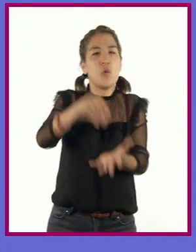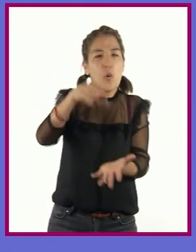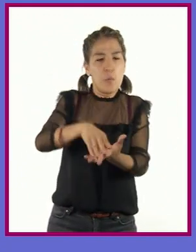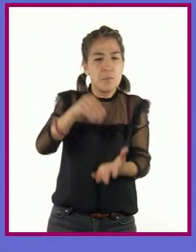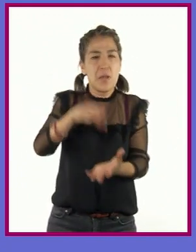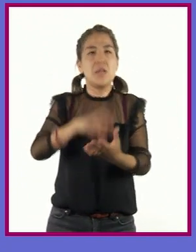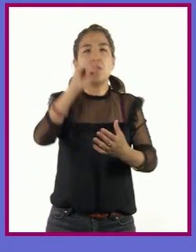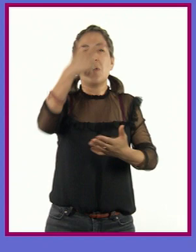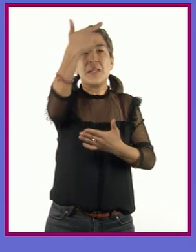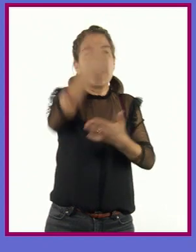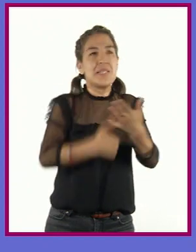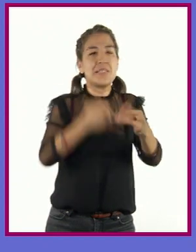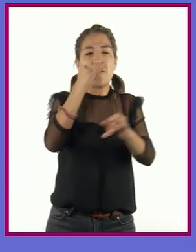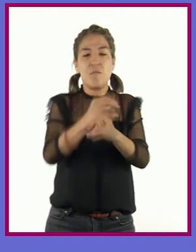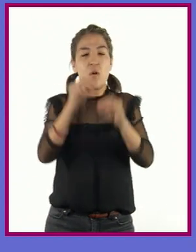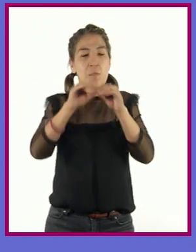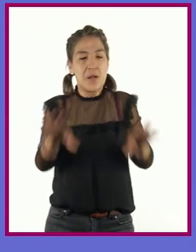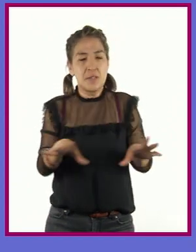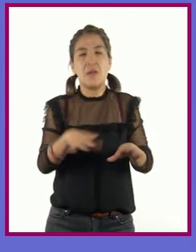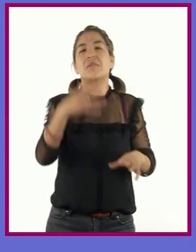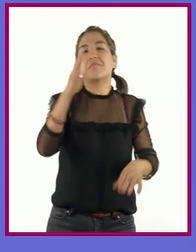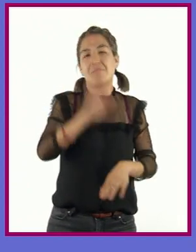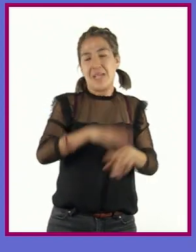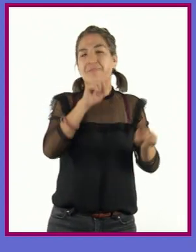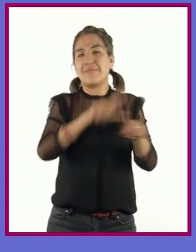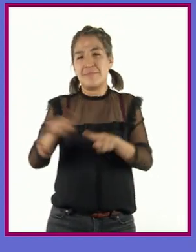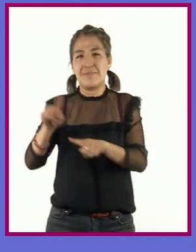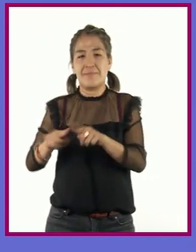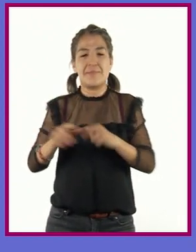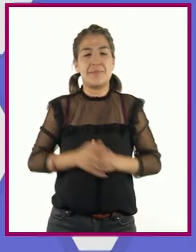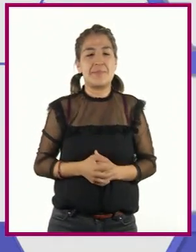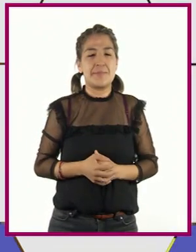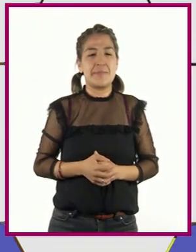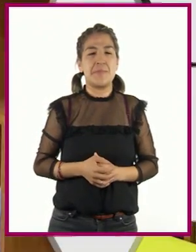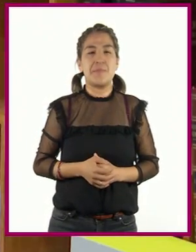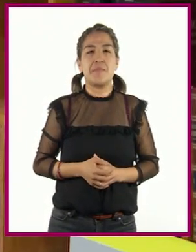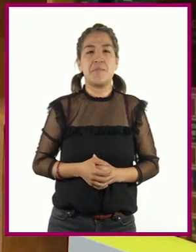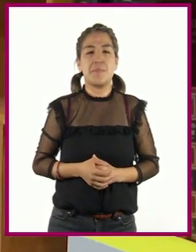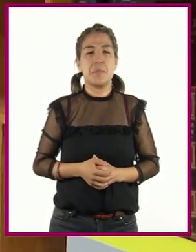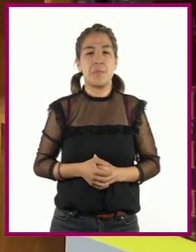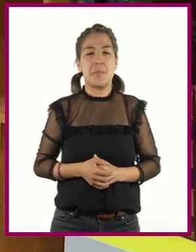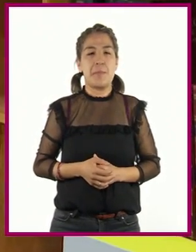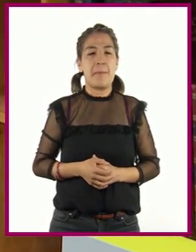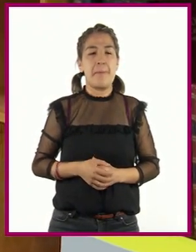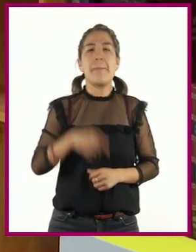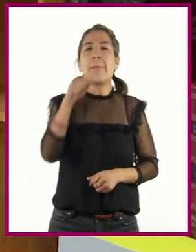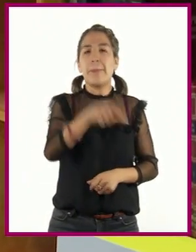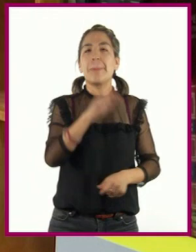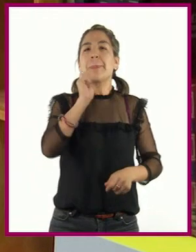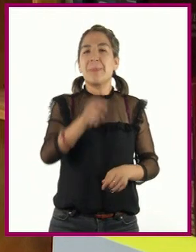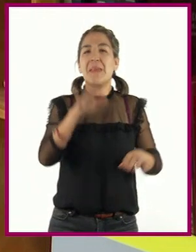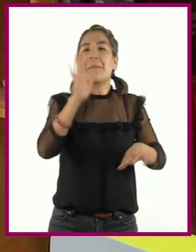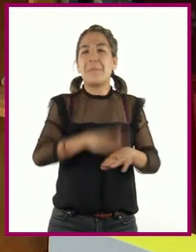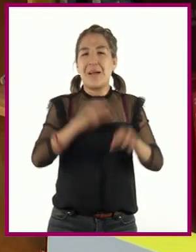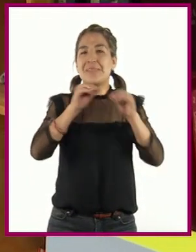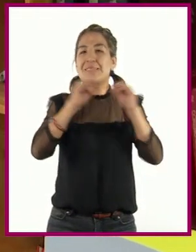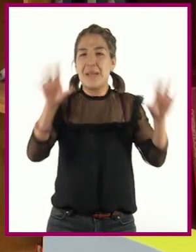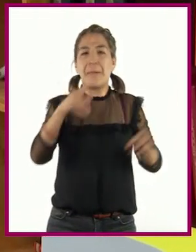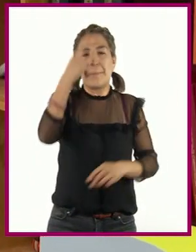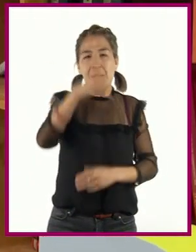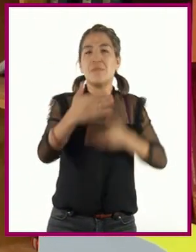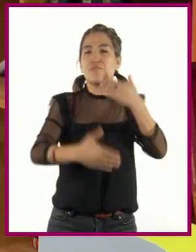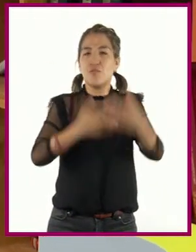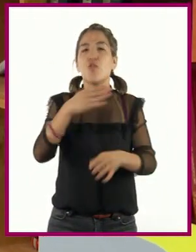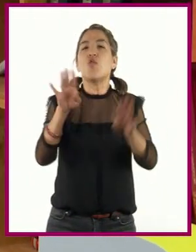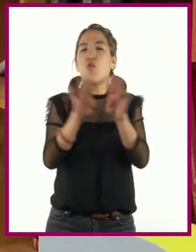fotocopias, lista de referencias, entre otros. Me han quedado claros los pasos que debo seguir para buscar